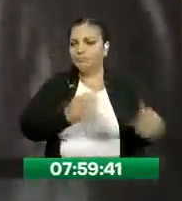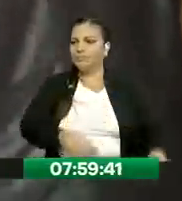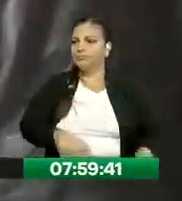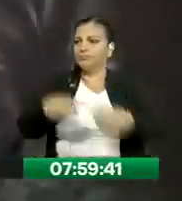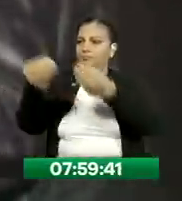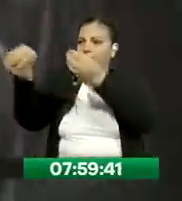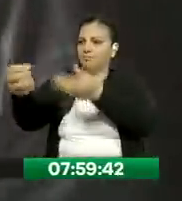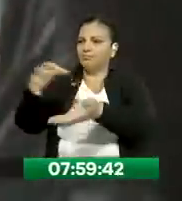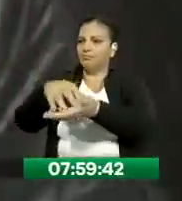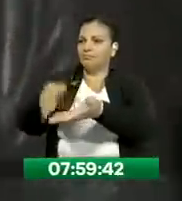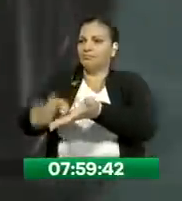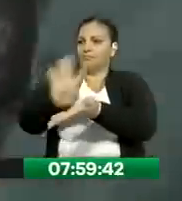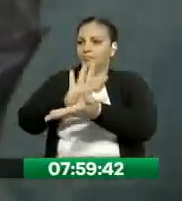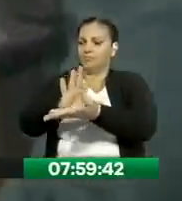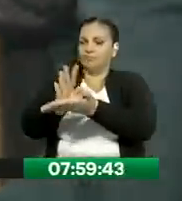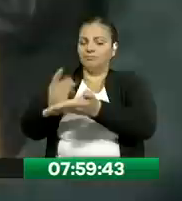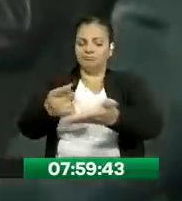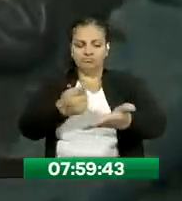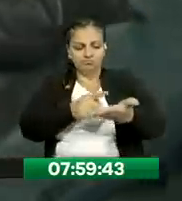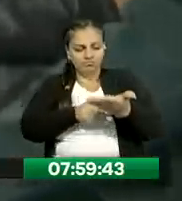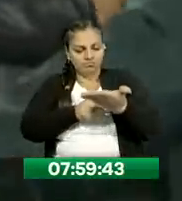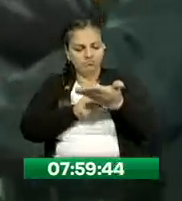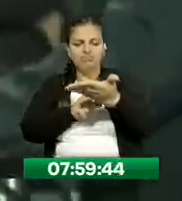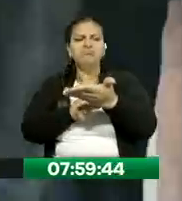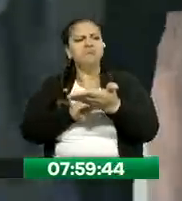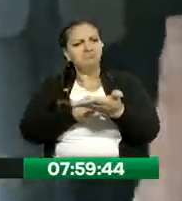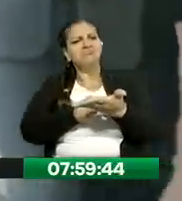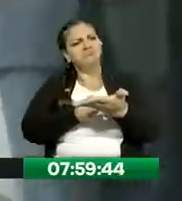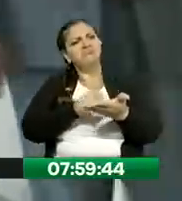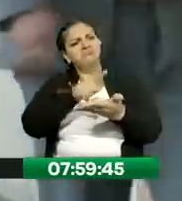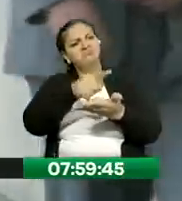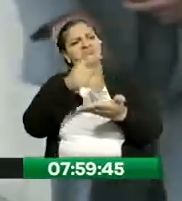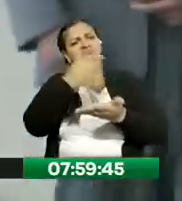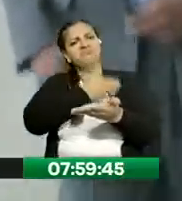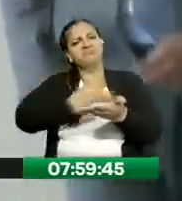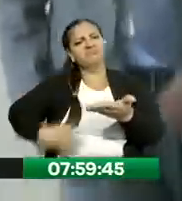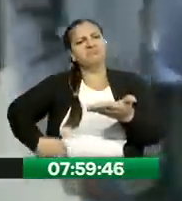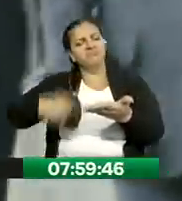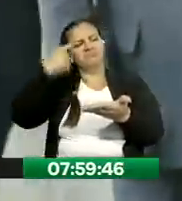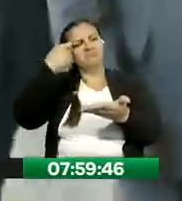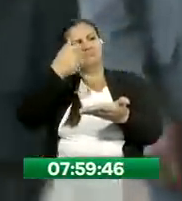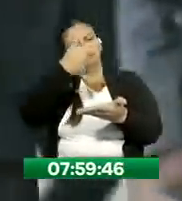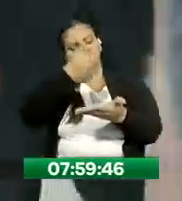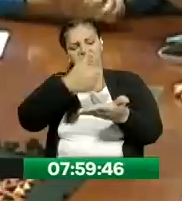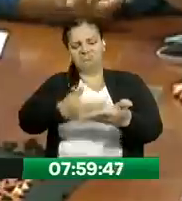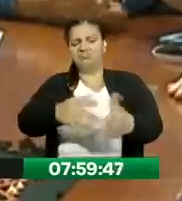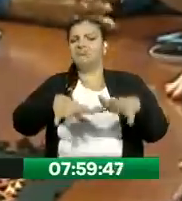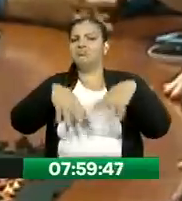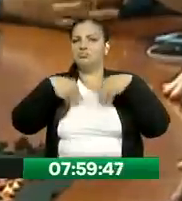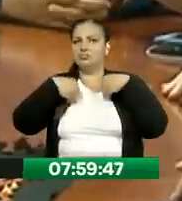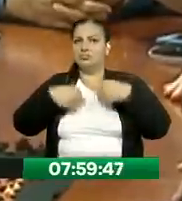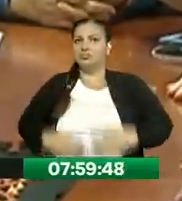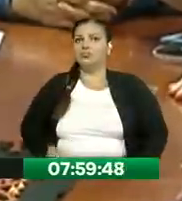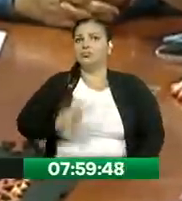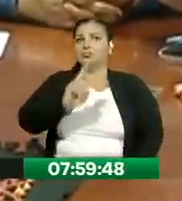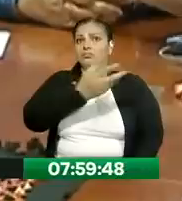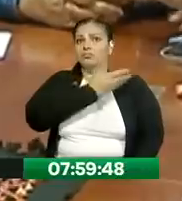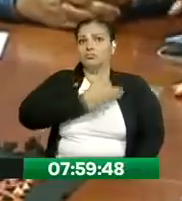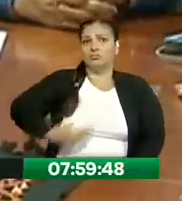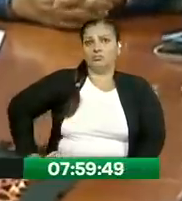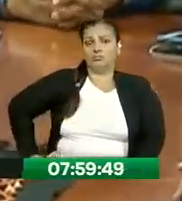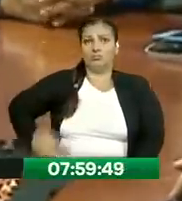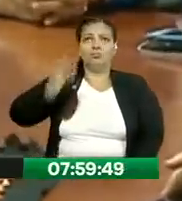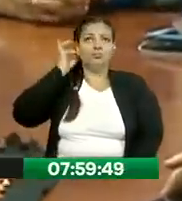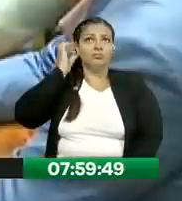donde se generaron reacciones positivas a los nombres propuestos por el presidente. La legislatura aceptó la renuncia de María